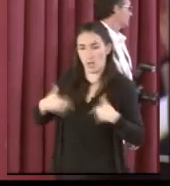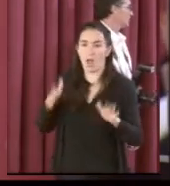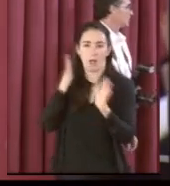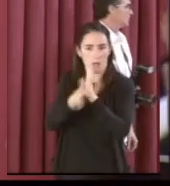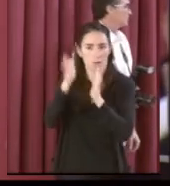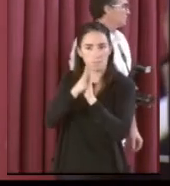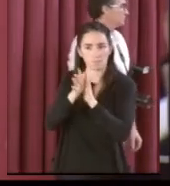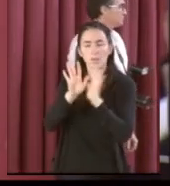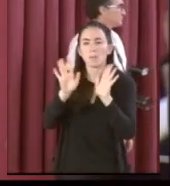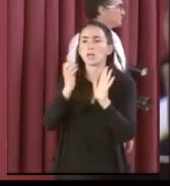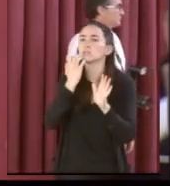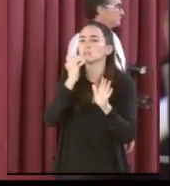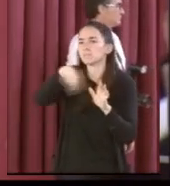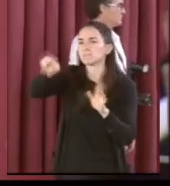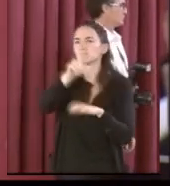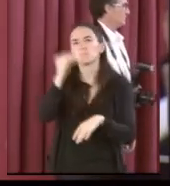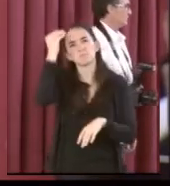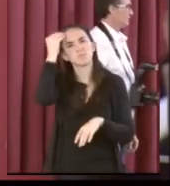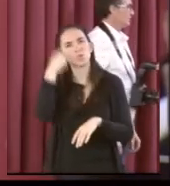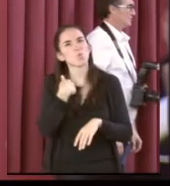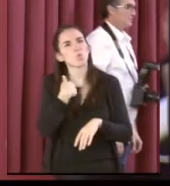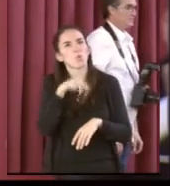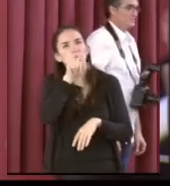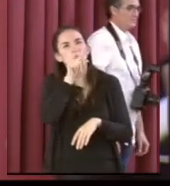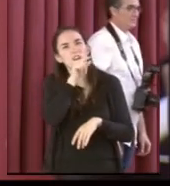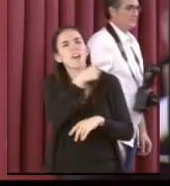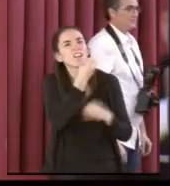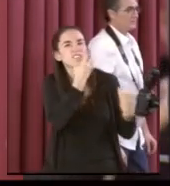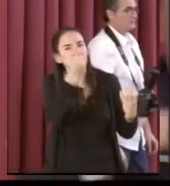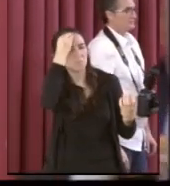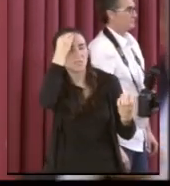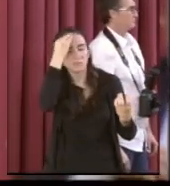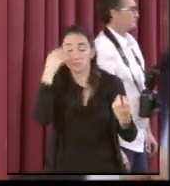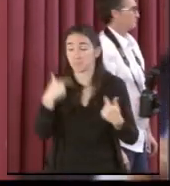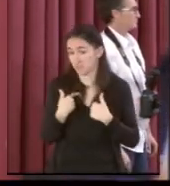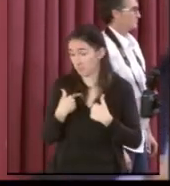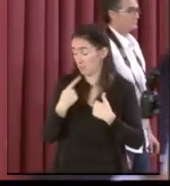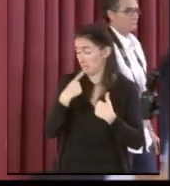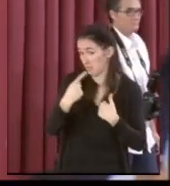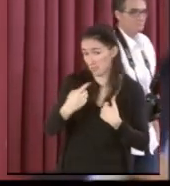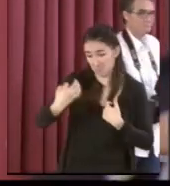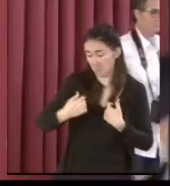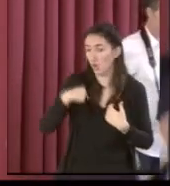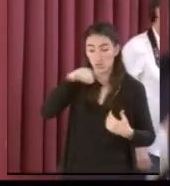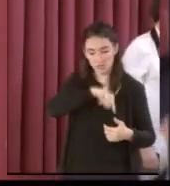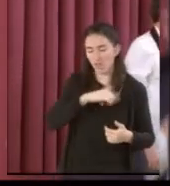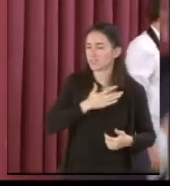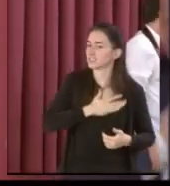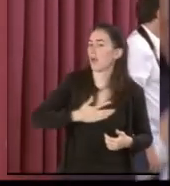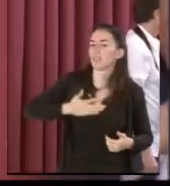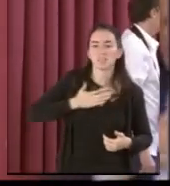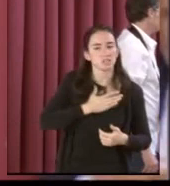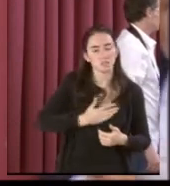cómo veo personalmente la situación actual de Logroño, les puedo decir que estoy razonablemente satisfecha del trabajo